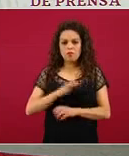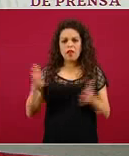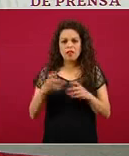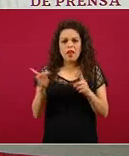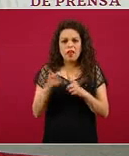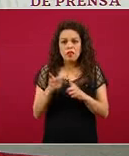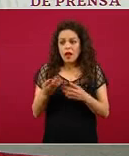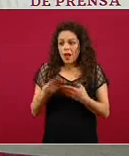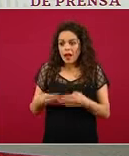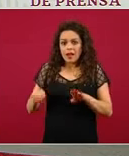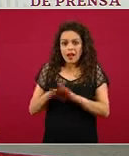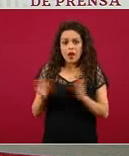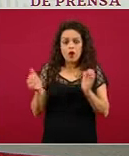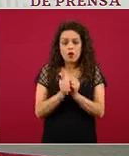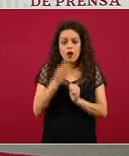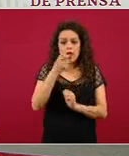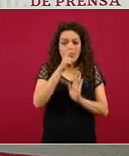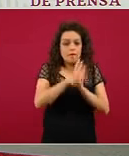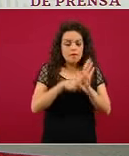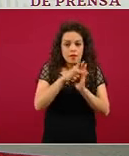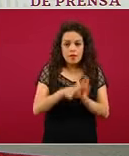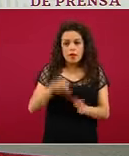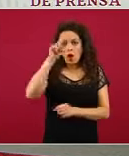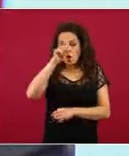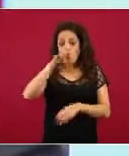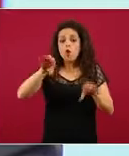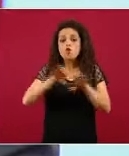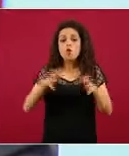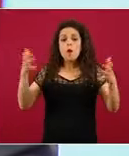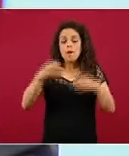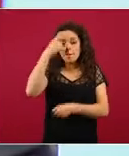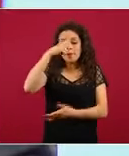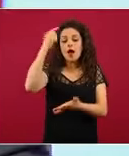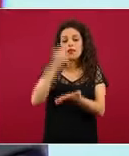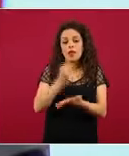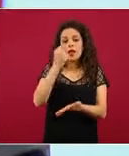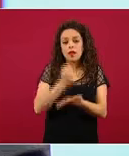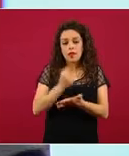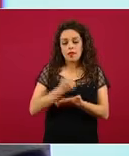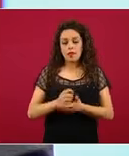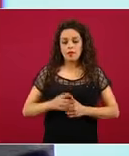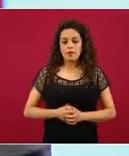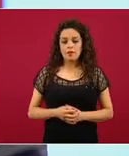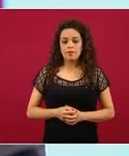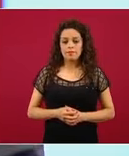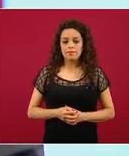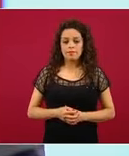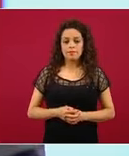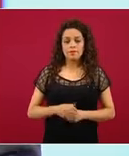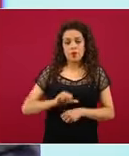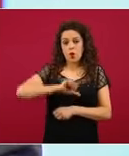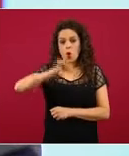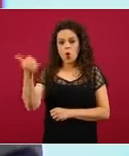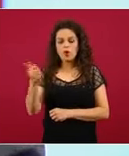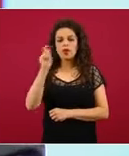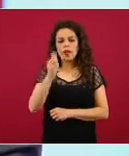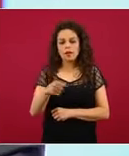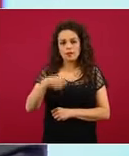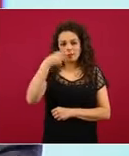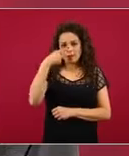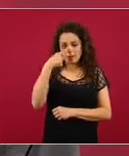videos tutoriales, estos videos instructivos. Otras afecciones como la pérdida del olfato y del gusto no deben preocupar. Son